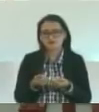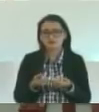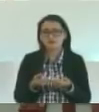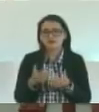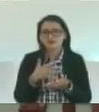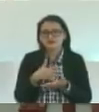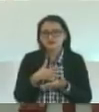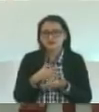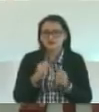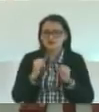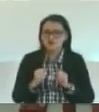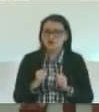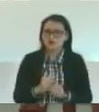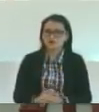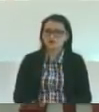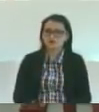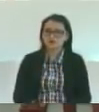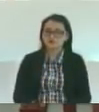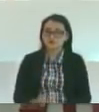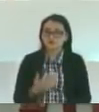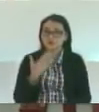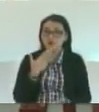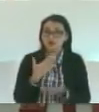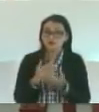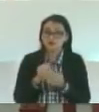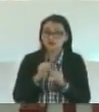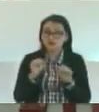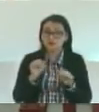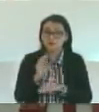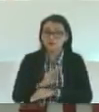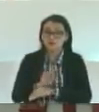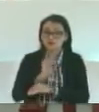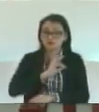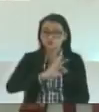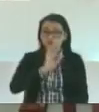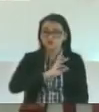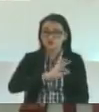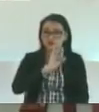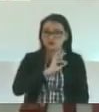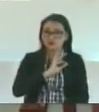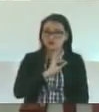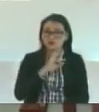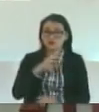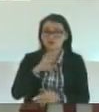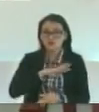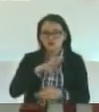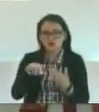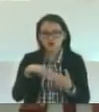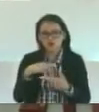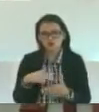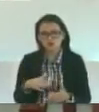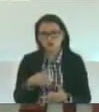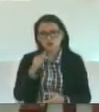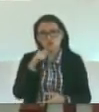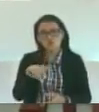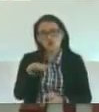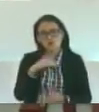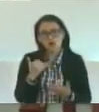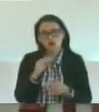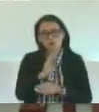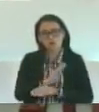crisis humanitaria. Y gracias a los sistemas de protección social de la Revolución Bolivariana, el pueblo está